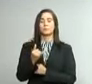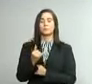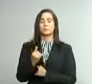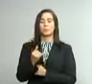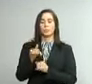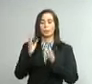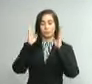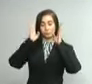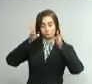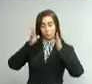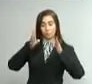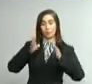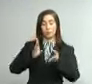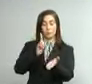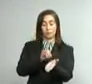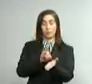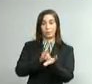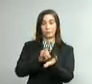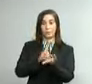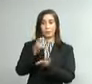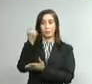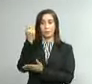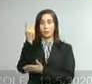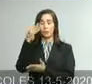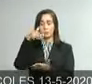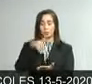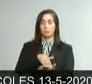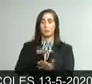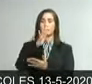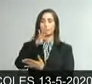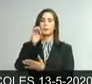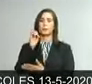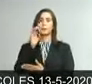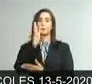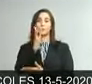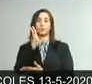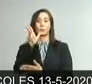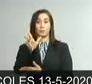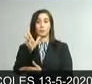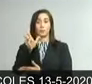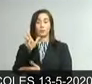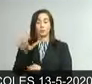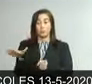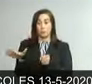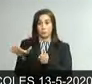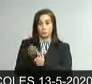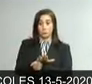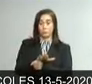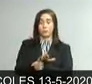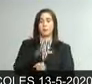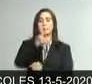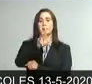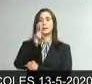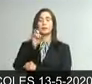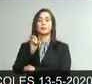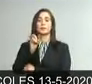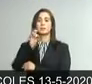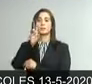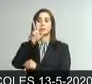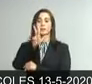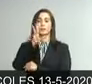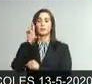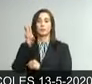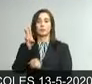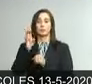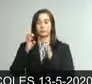médicas remotas, 11.463, con un total de 337